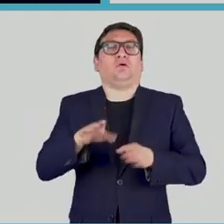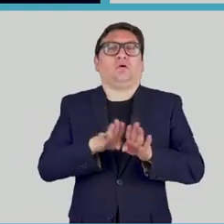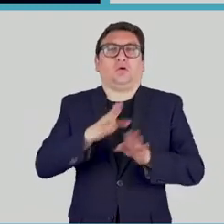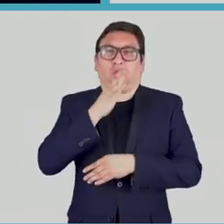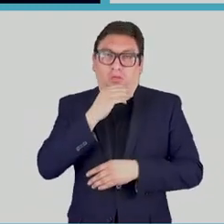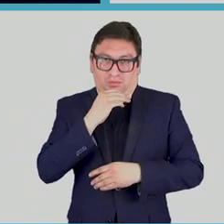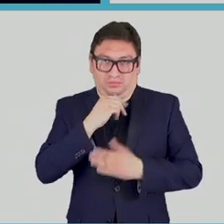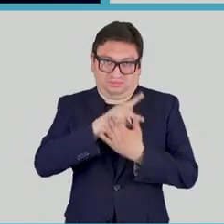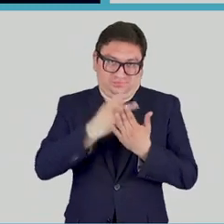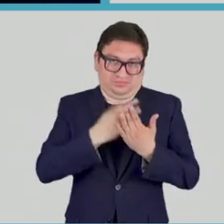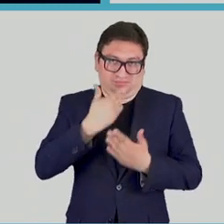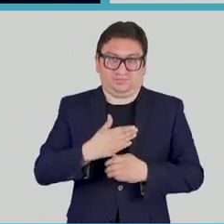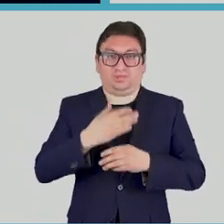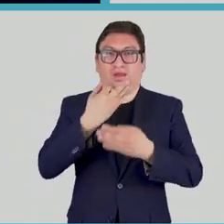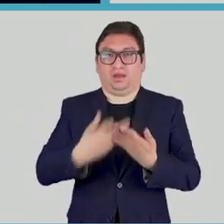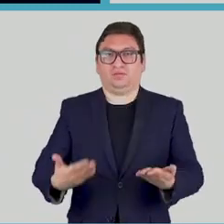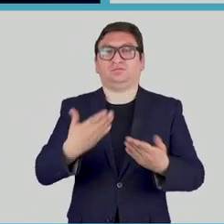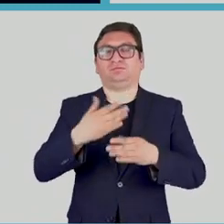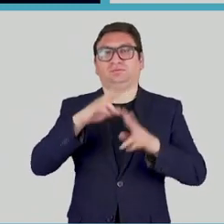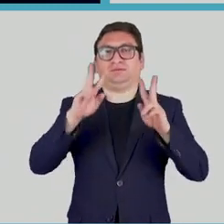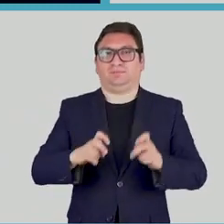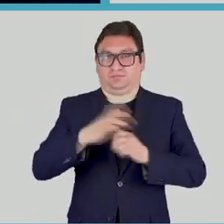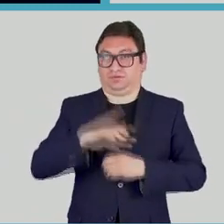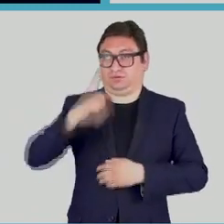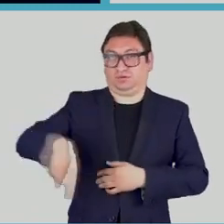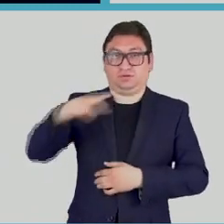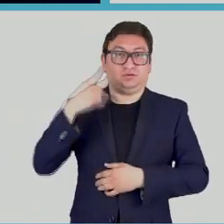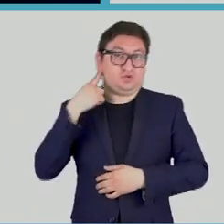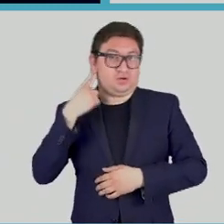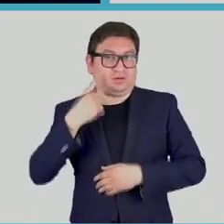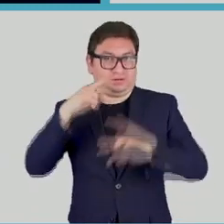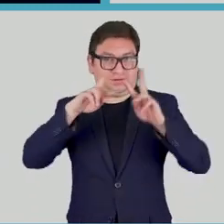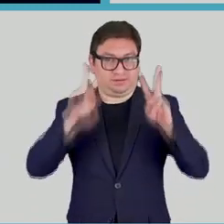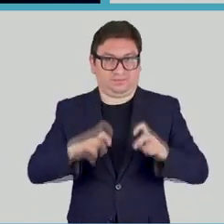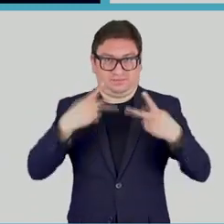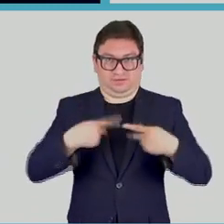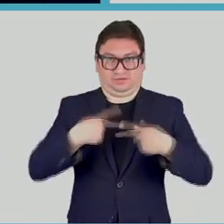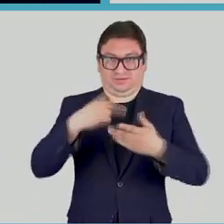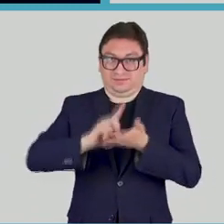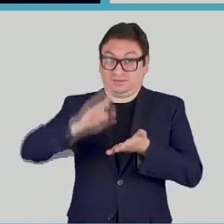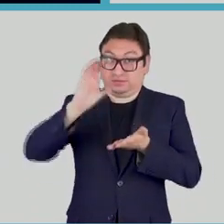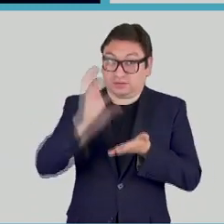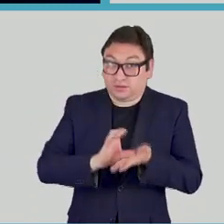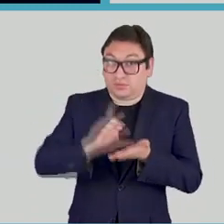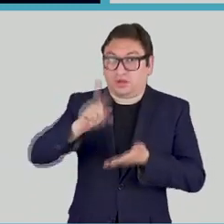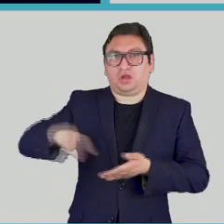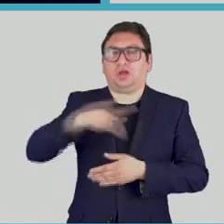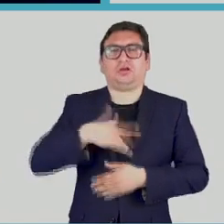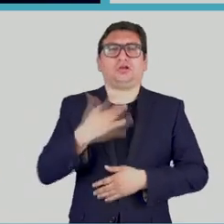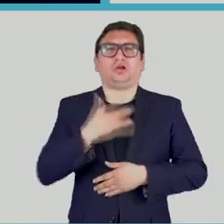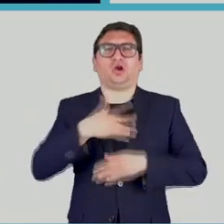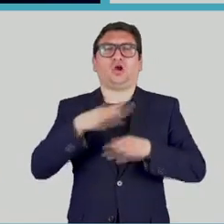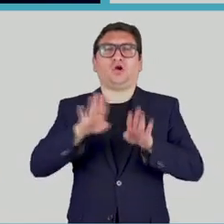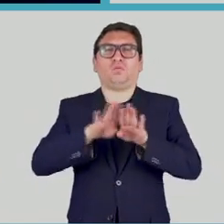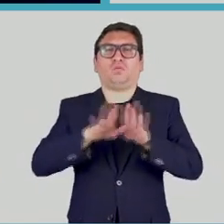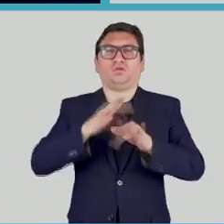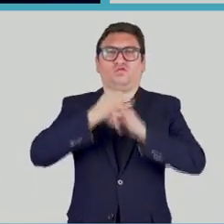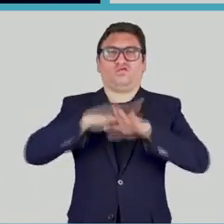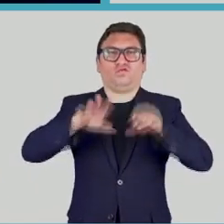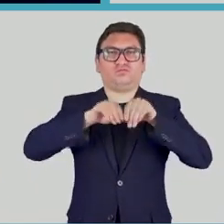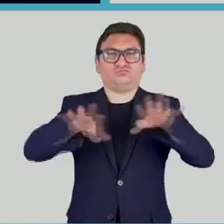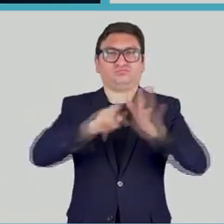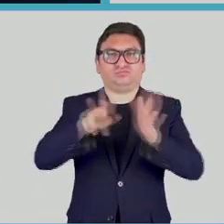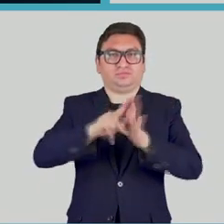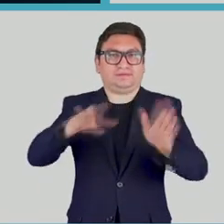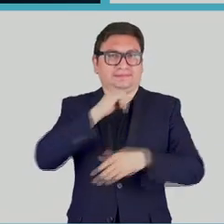posible y entramos en materia se dice por ahí que las personas con discapacidad no tienen presencia en los medios de